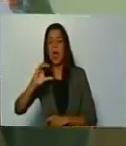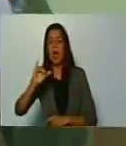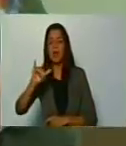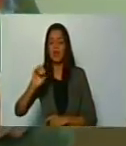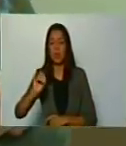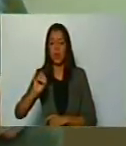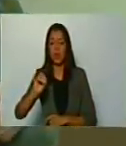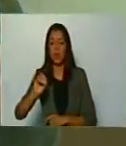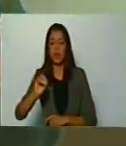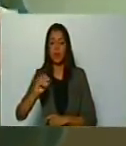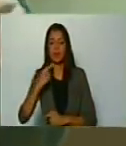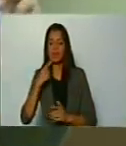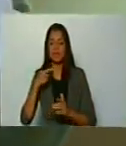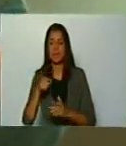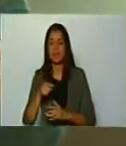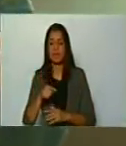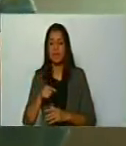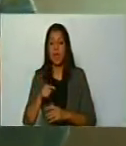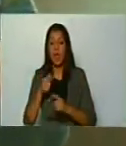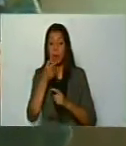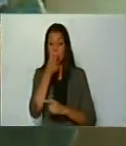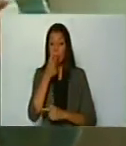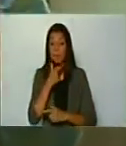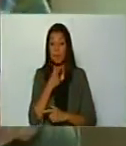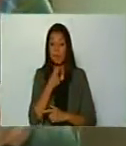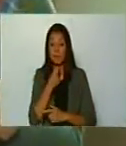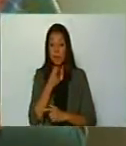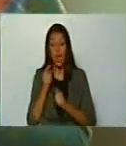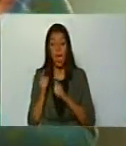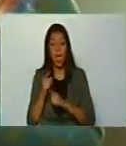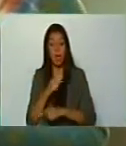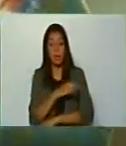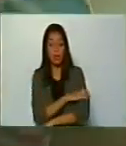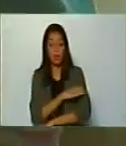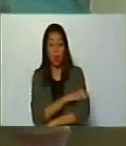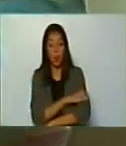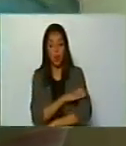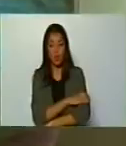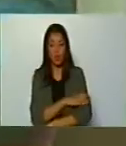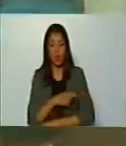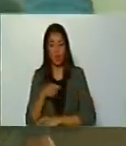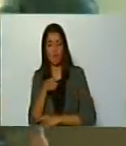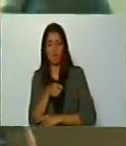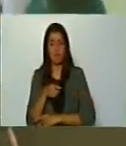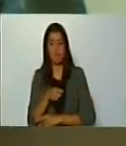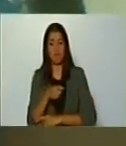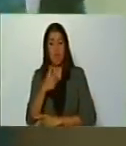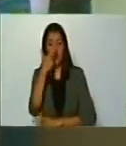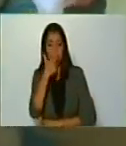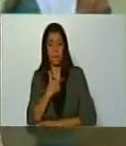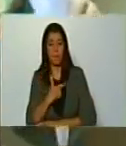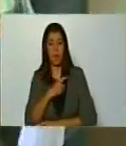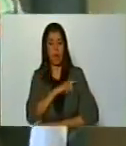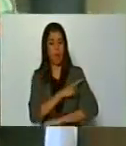El ataque que este señor Guevara, desde su posición de